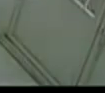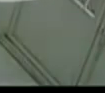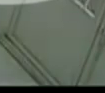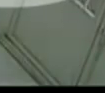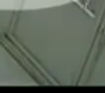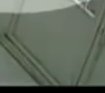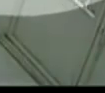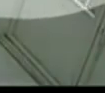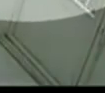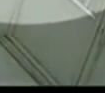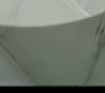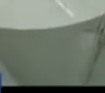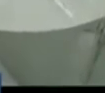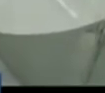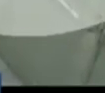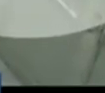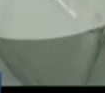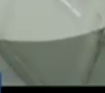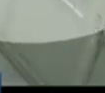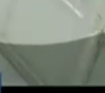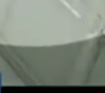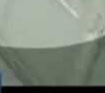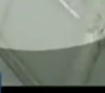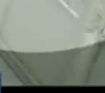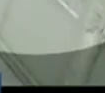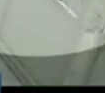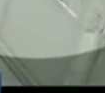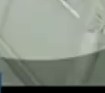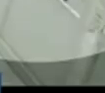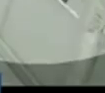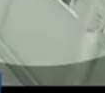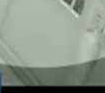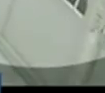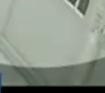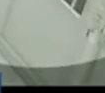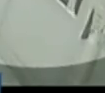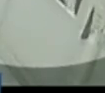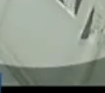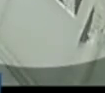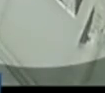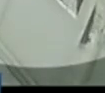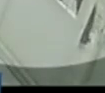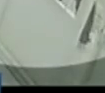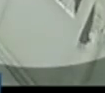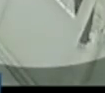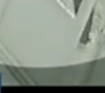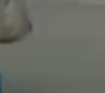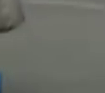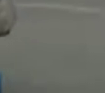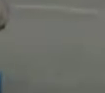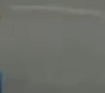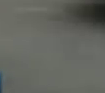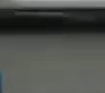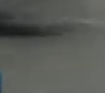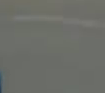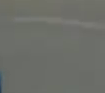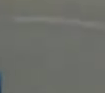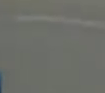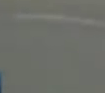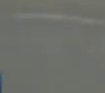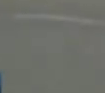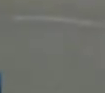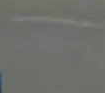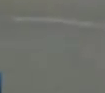Más adelante, cámaras de seguridad captaron el instante cuando una universitaria fue asaltada por dos sujetos que